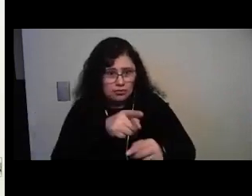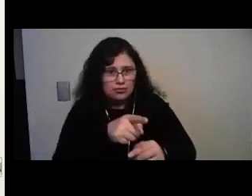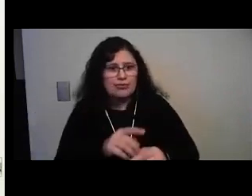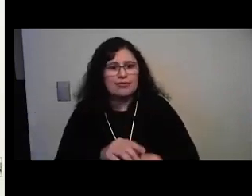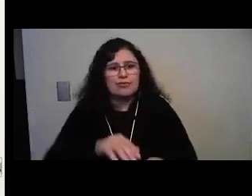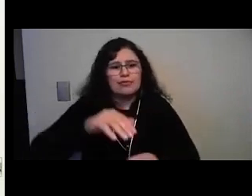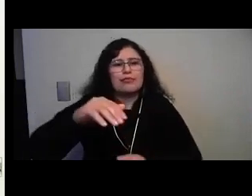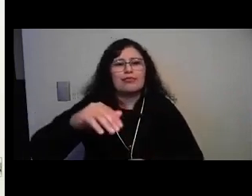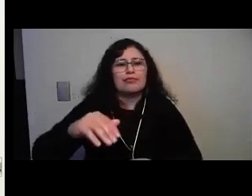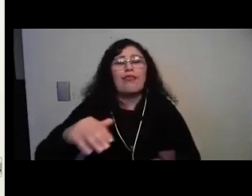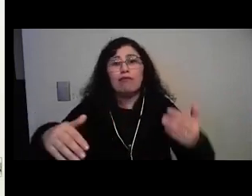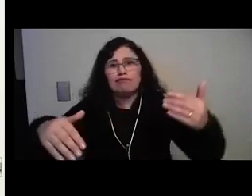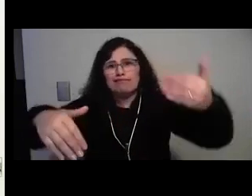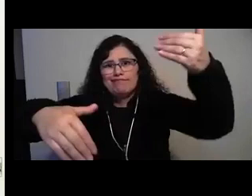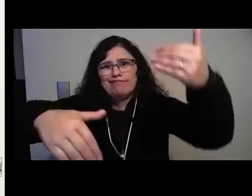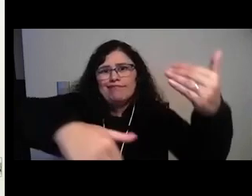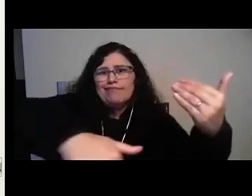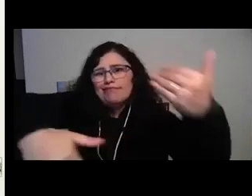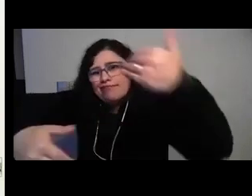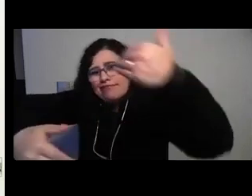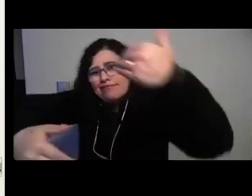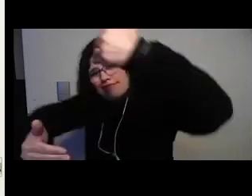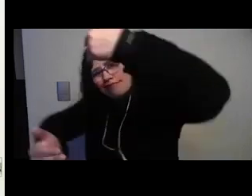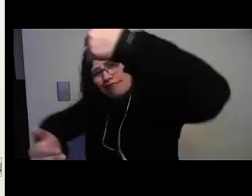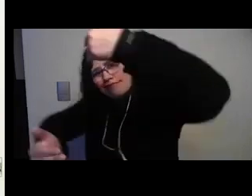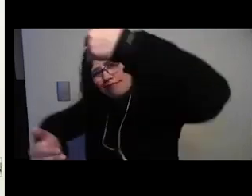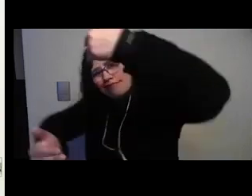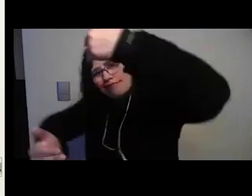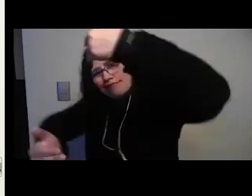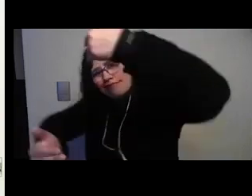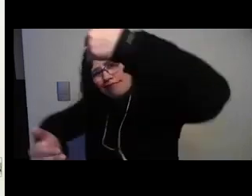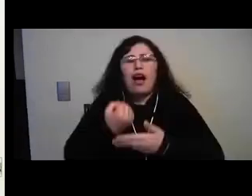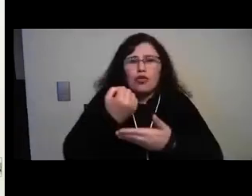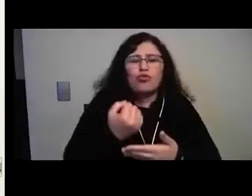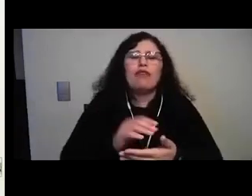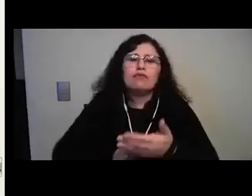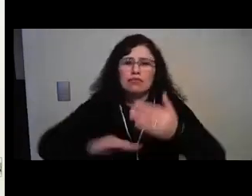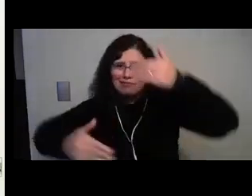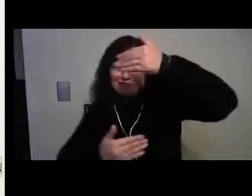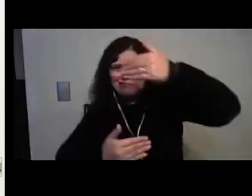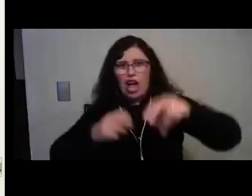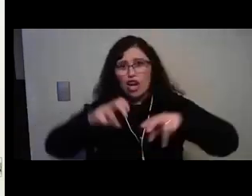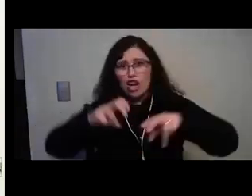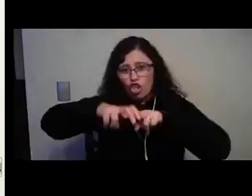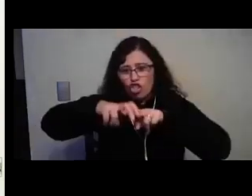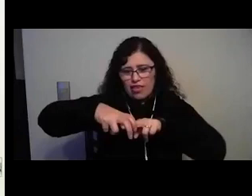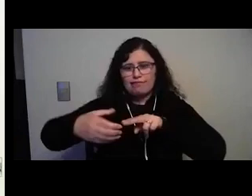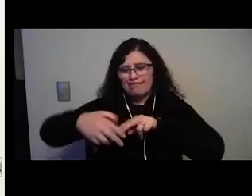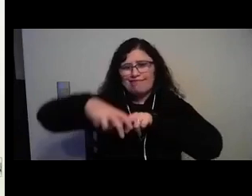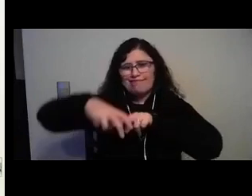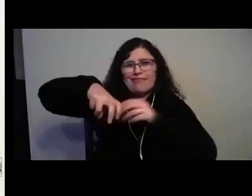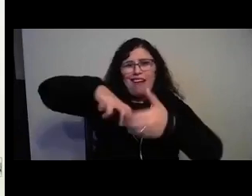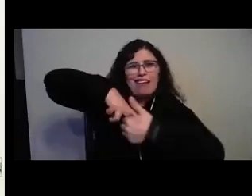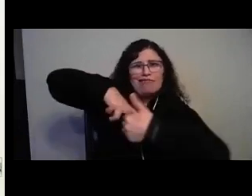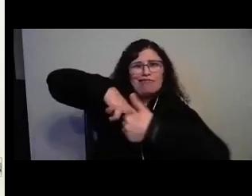de lado, ¿ya? Toma un brazo bajo el posterior a la rodilla, baja los pies y después desde el hombro levanta